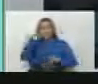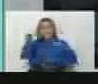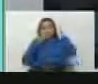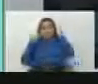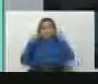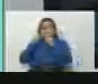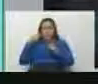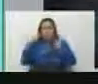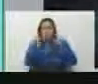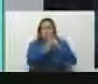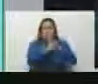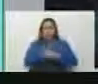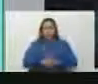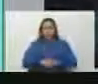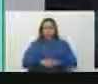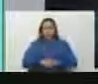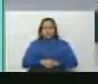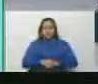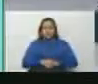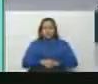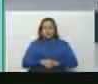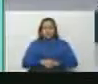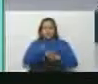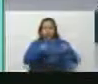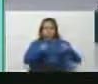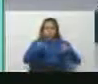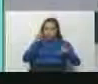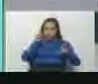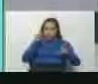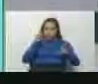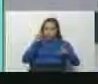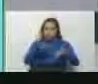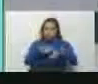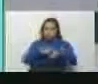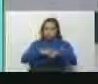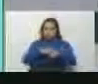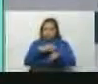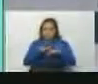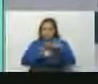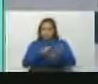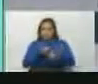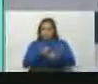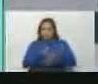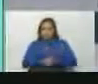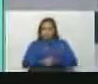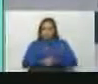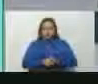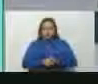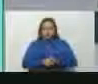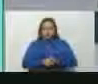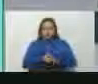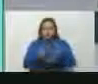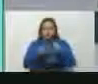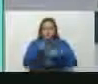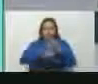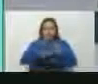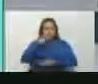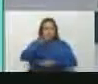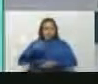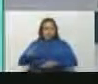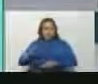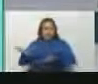esa visión de largo aliento. Ahora, profesor, disculpe, ¿cómo hacer para que el pueblo entienda de esa